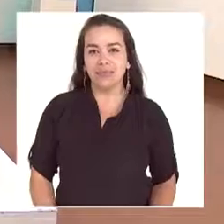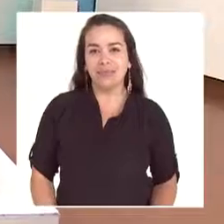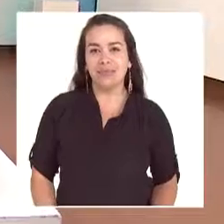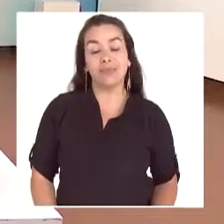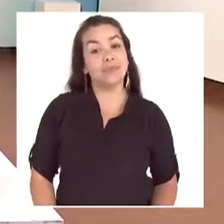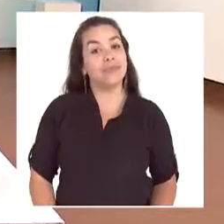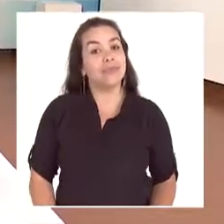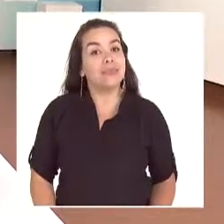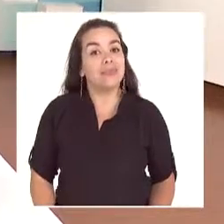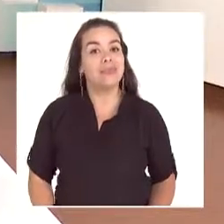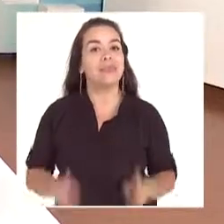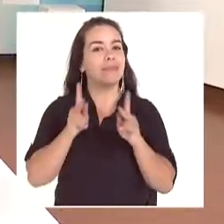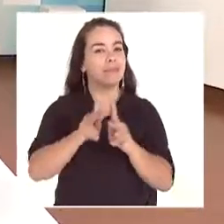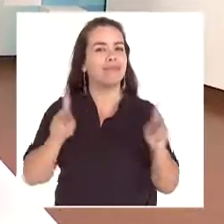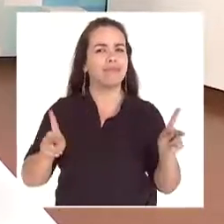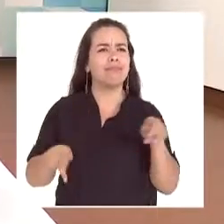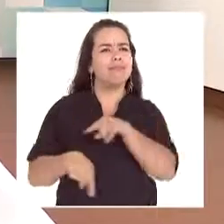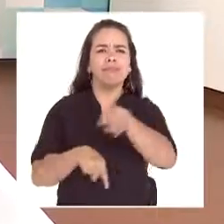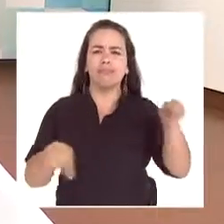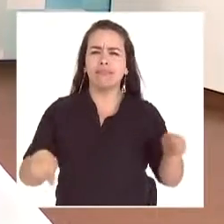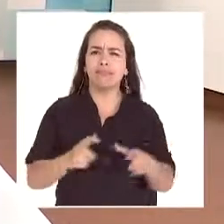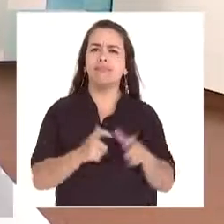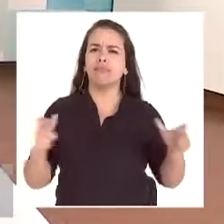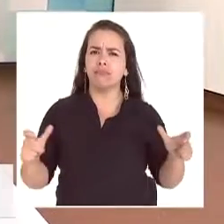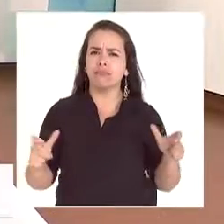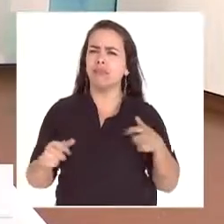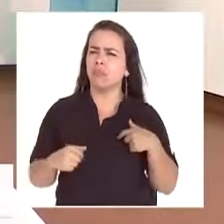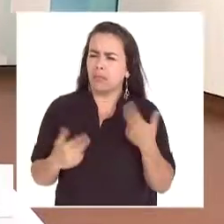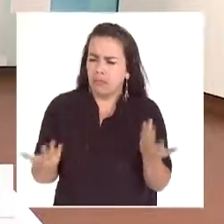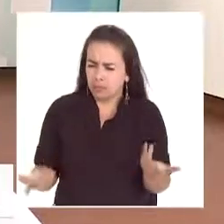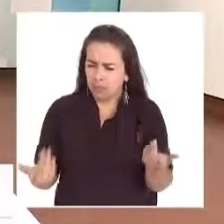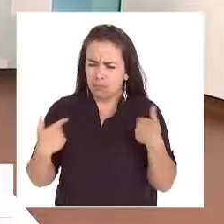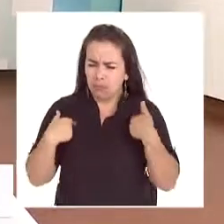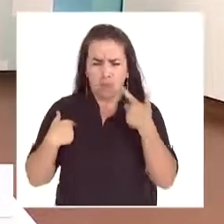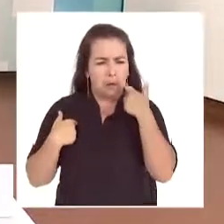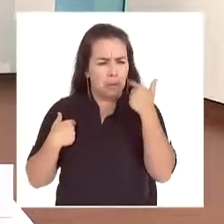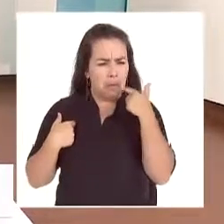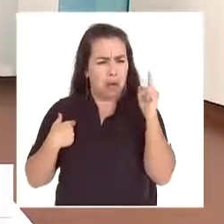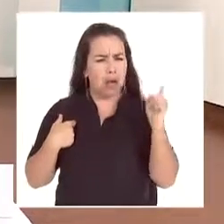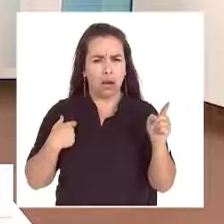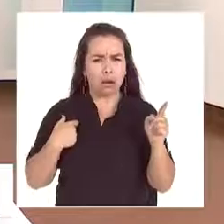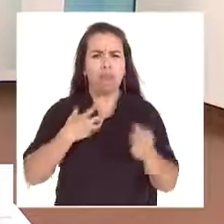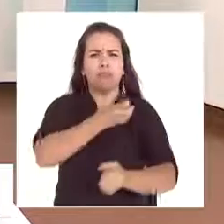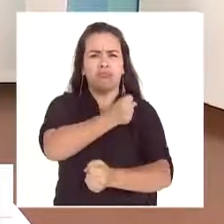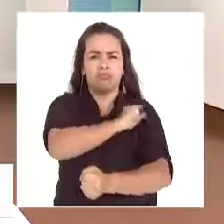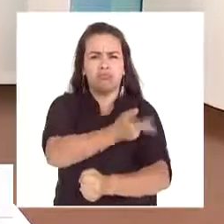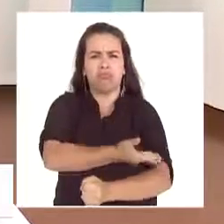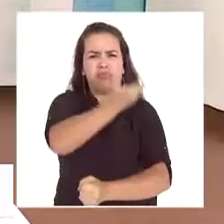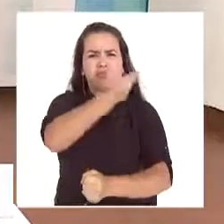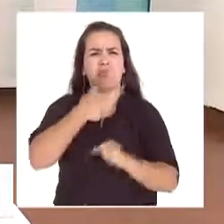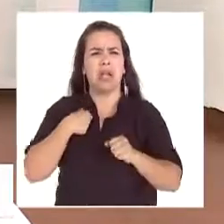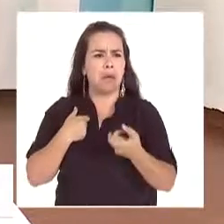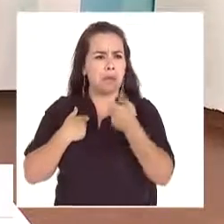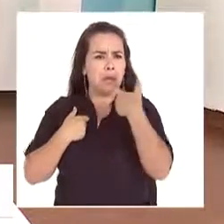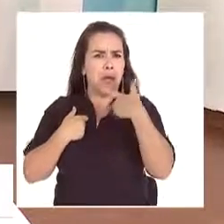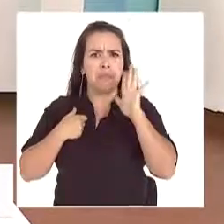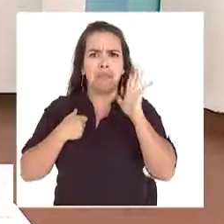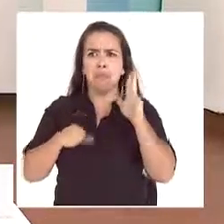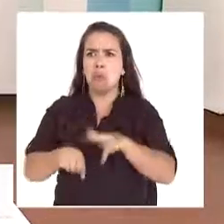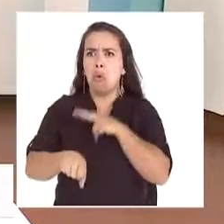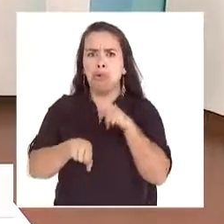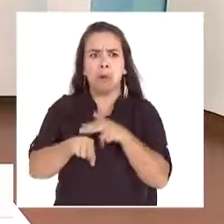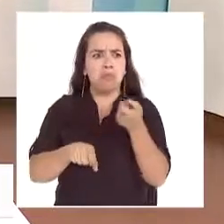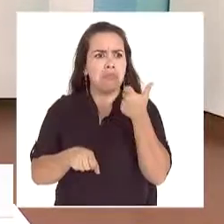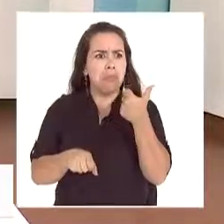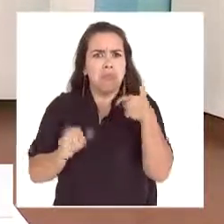Muchas personas se preguntan por qué mi papá es hipertenso y lo manejan con una hidroclorotiazida o un diurético,